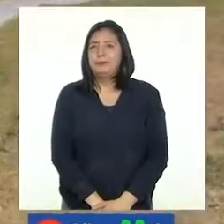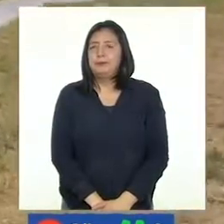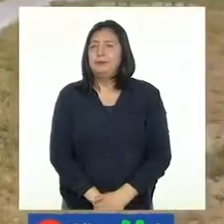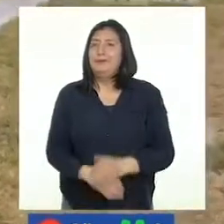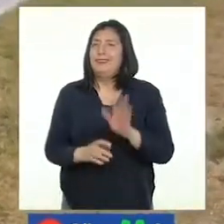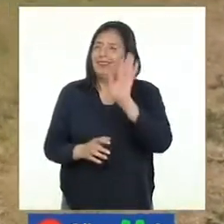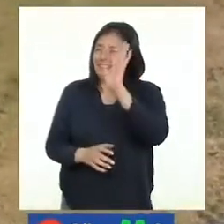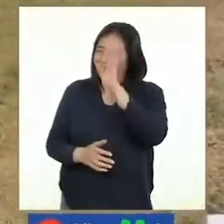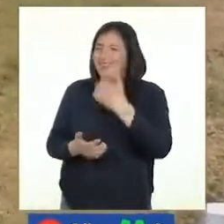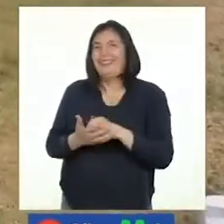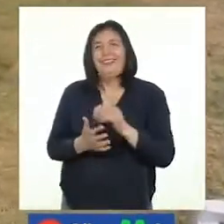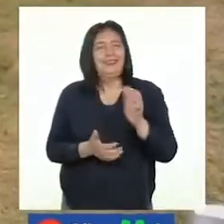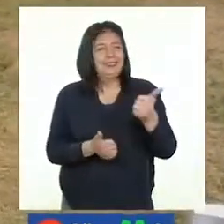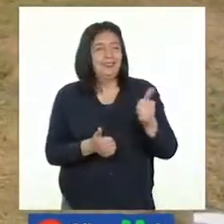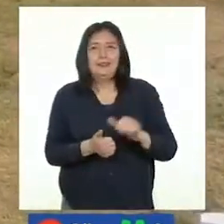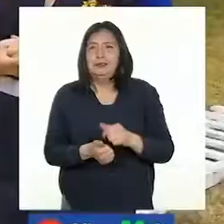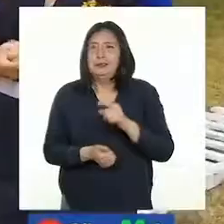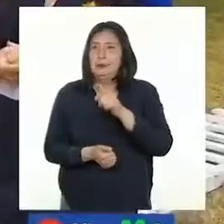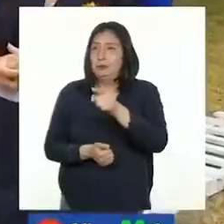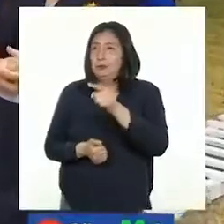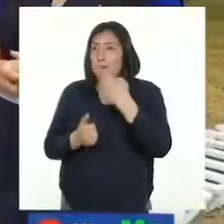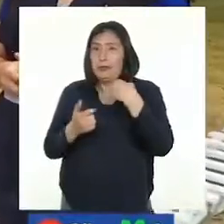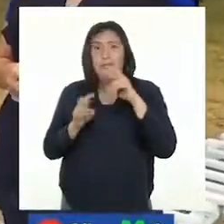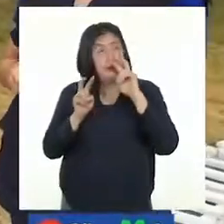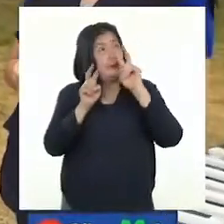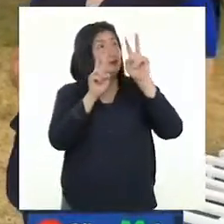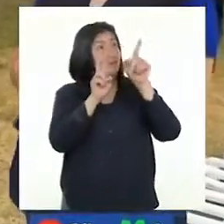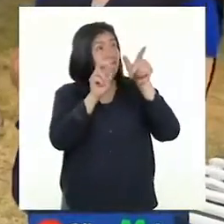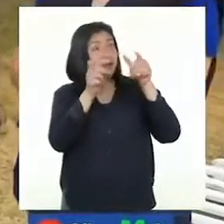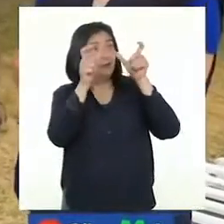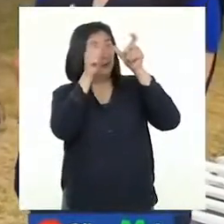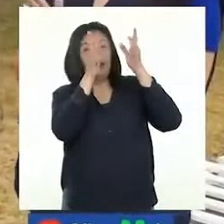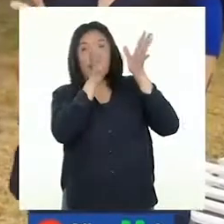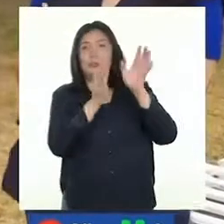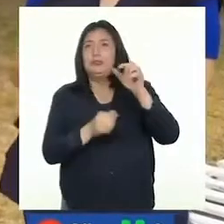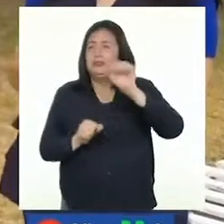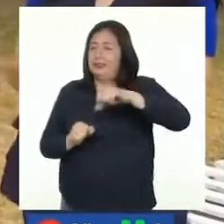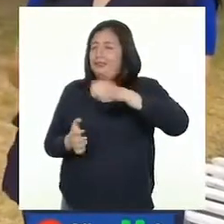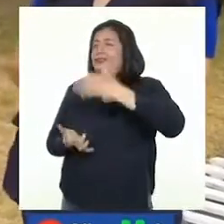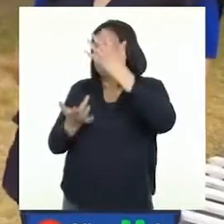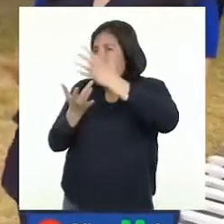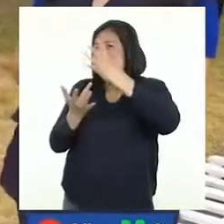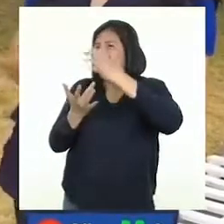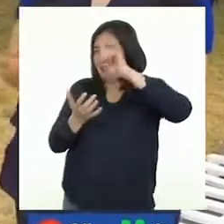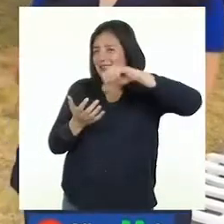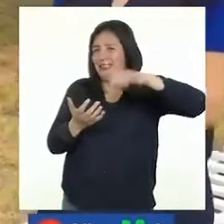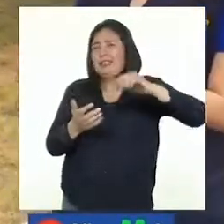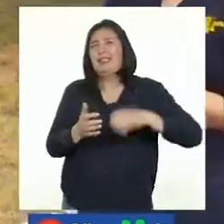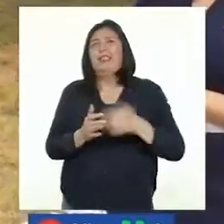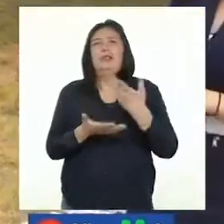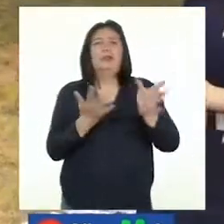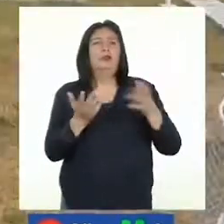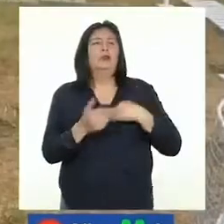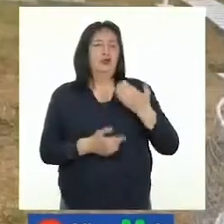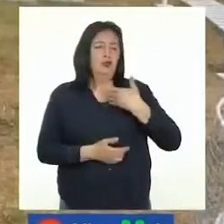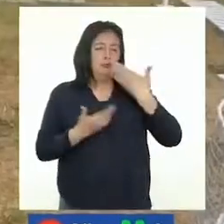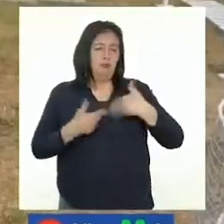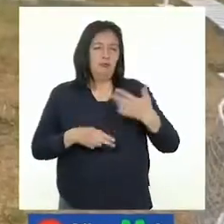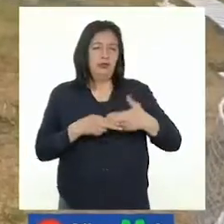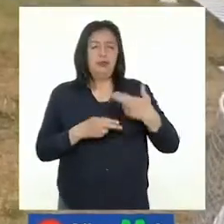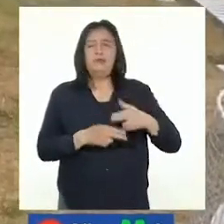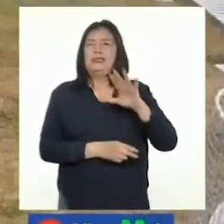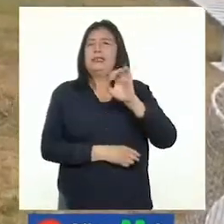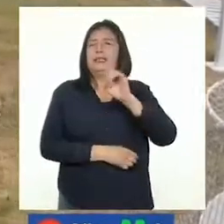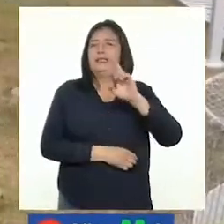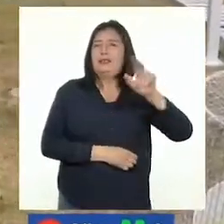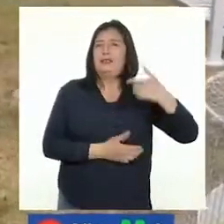¿Cómo está? ¿Tú eres el observador? Yo soy el observador, soy técnico en meteorología, técnico César Palacio Morales,